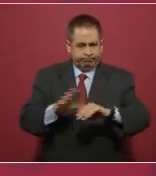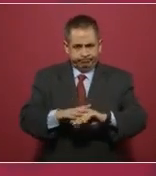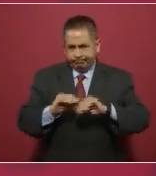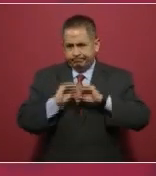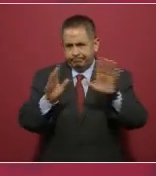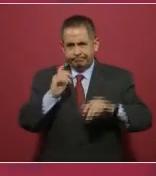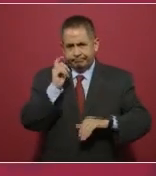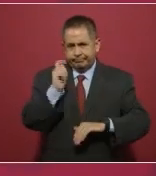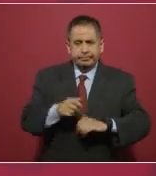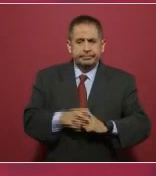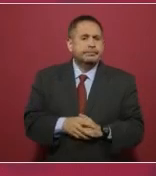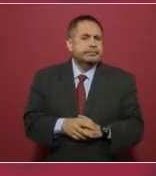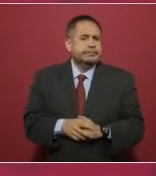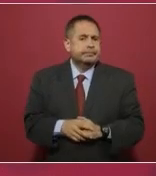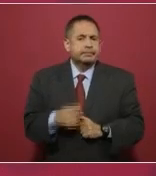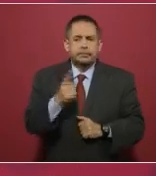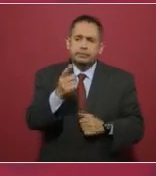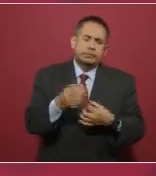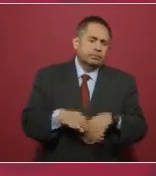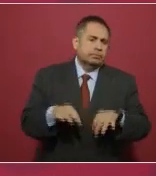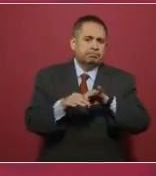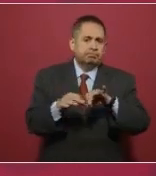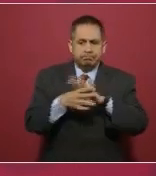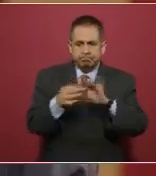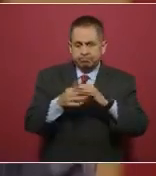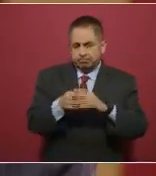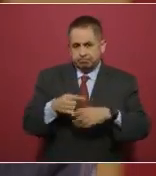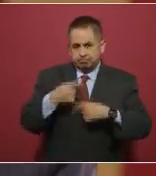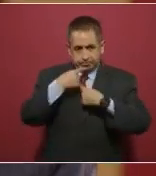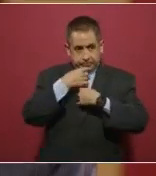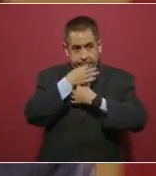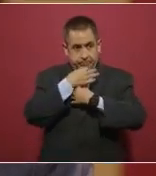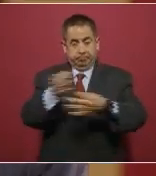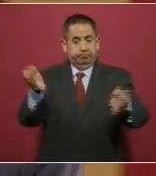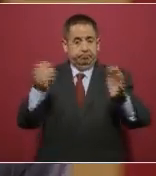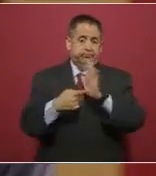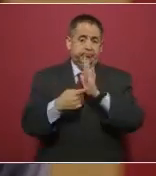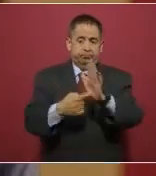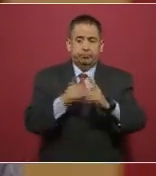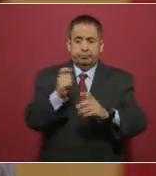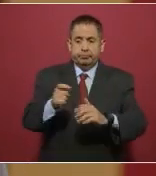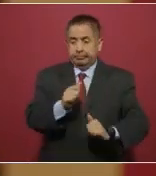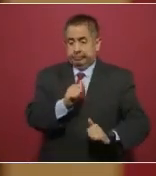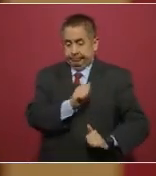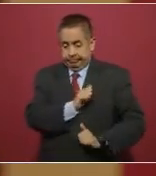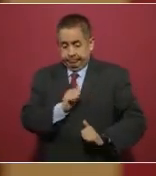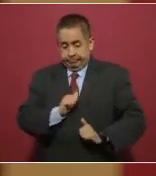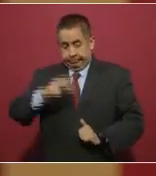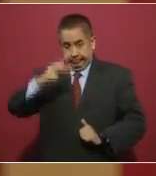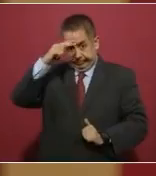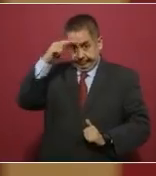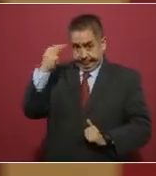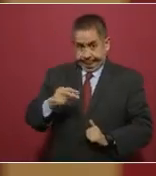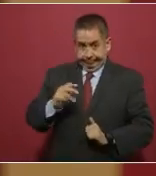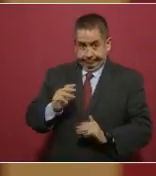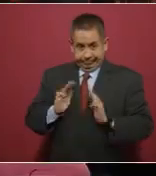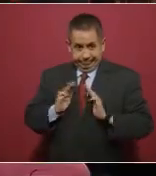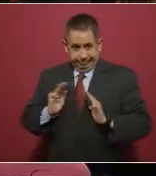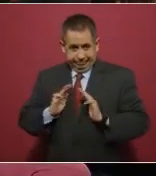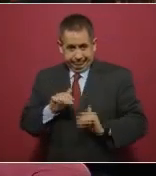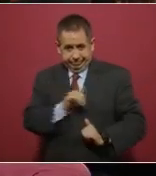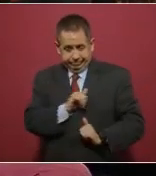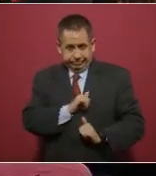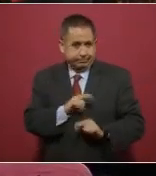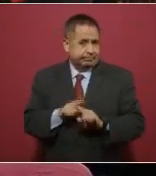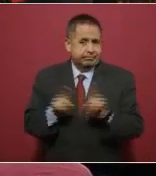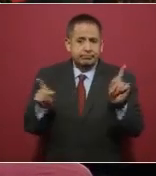subrayar, es importante dejar de manifiesto que el Ejército Mexicano